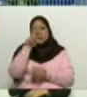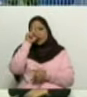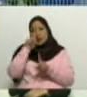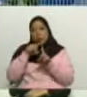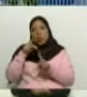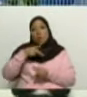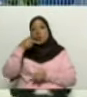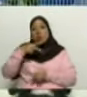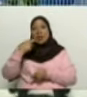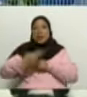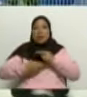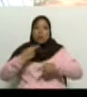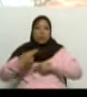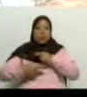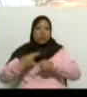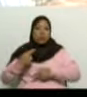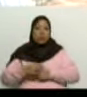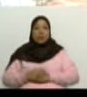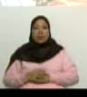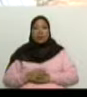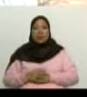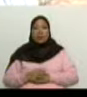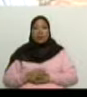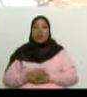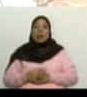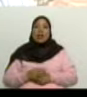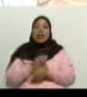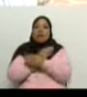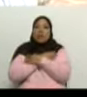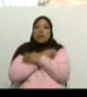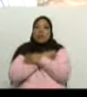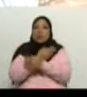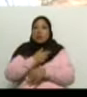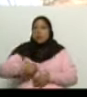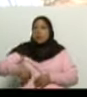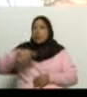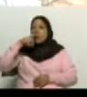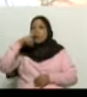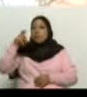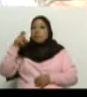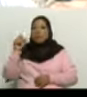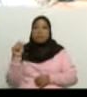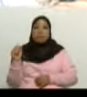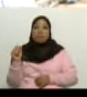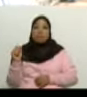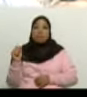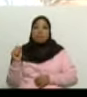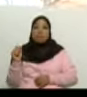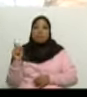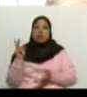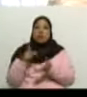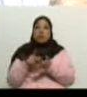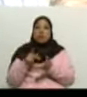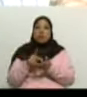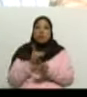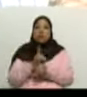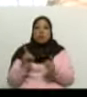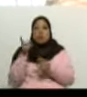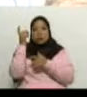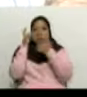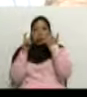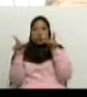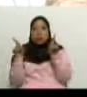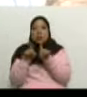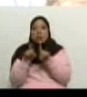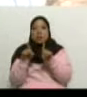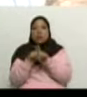políticas revolucionarias. Lo felicito, presidente de la República, porque parte del legado de Chávez